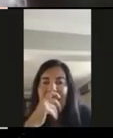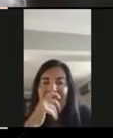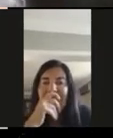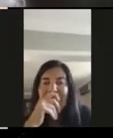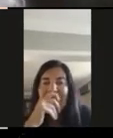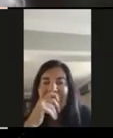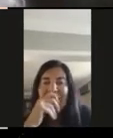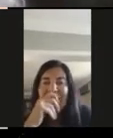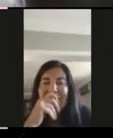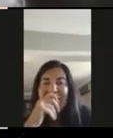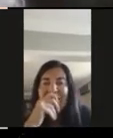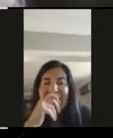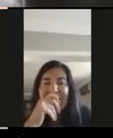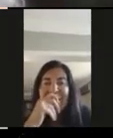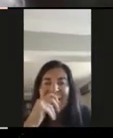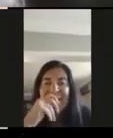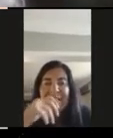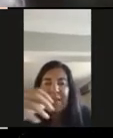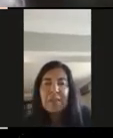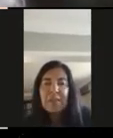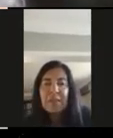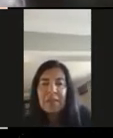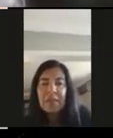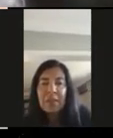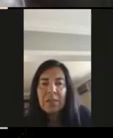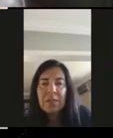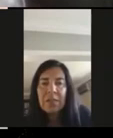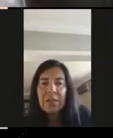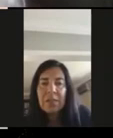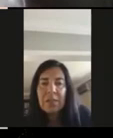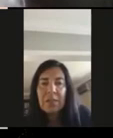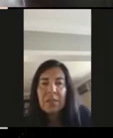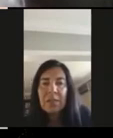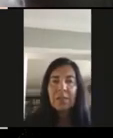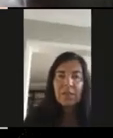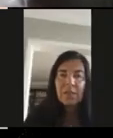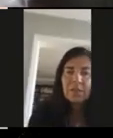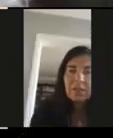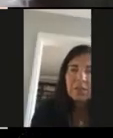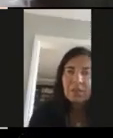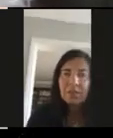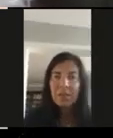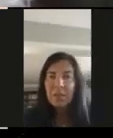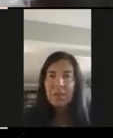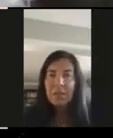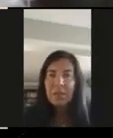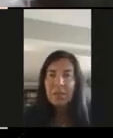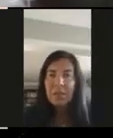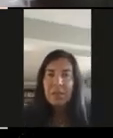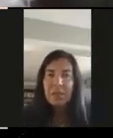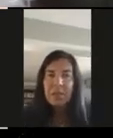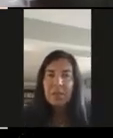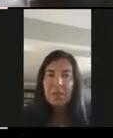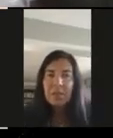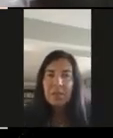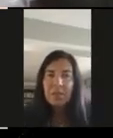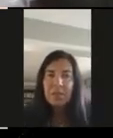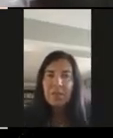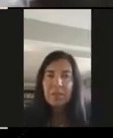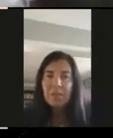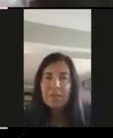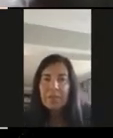entre sus tareas tenía de ser traductor ocho años entre los 8 y los 9